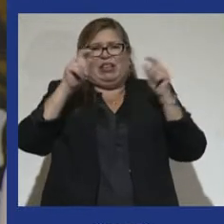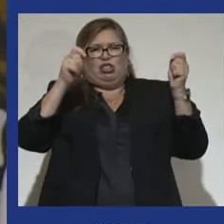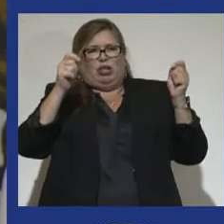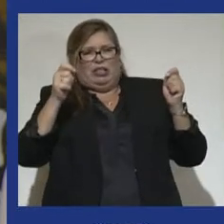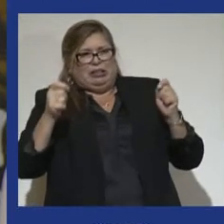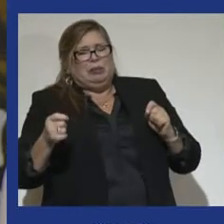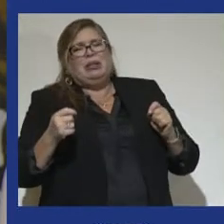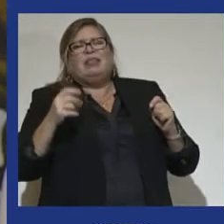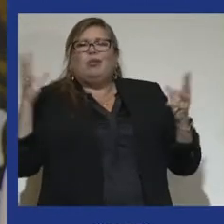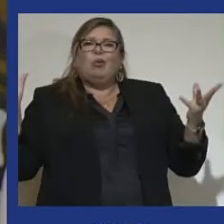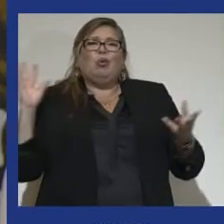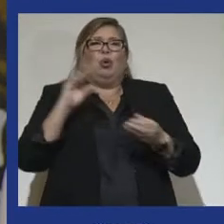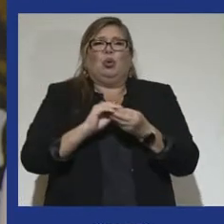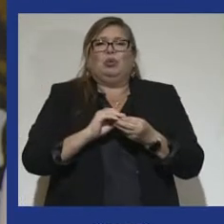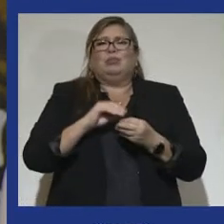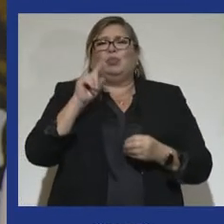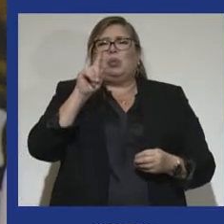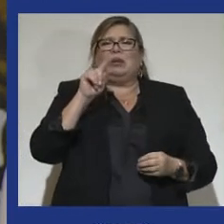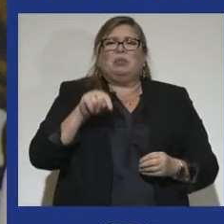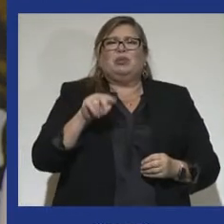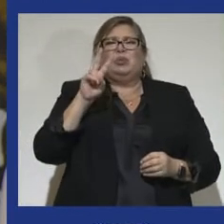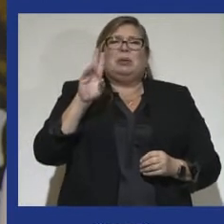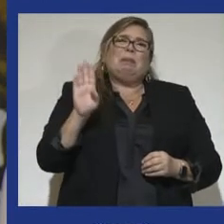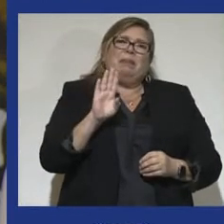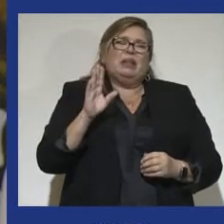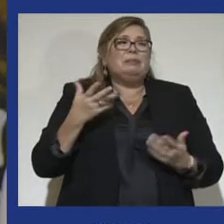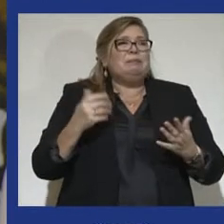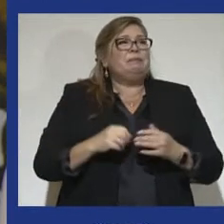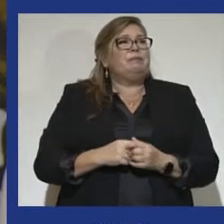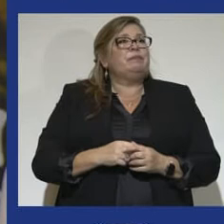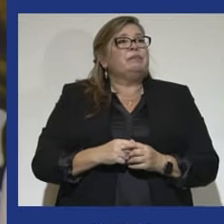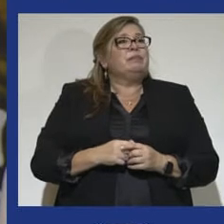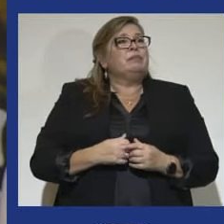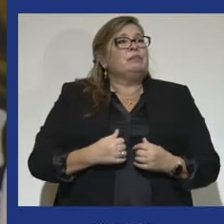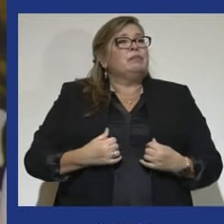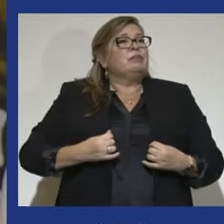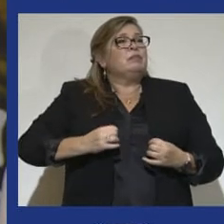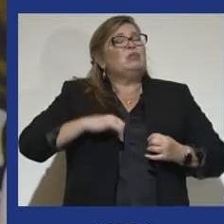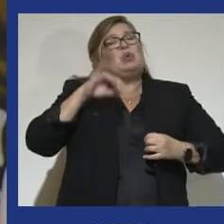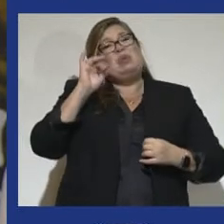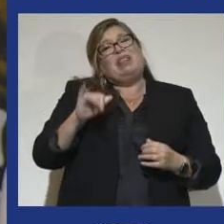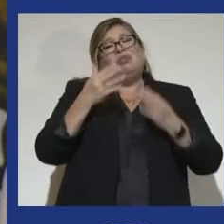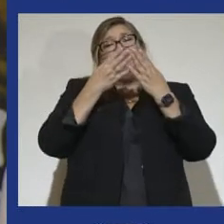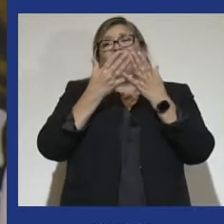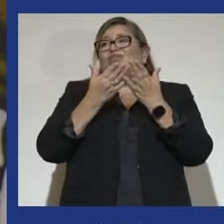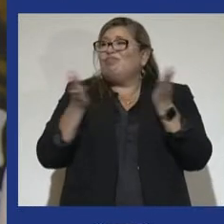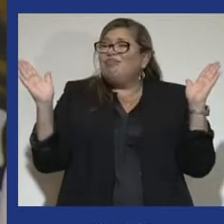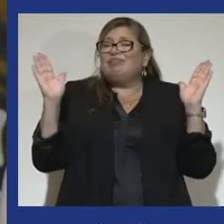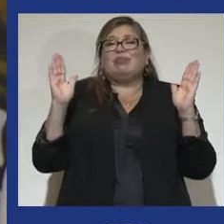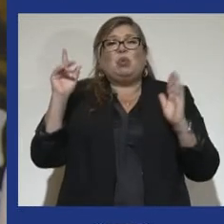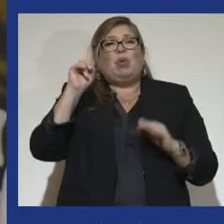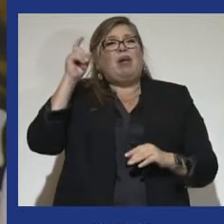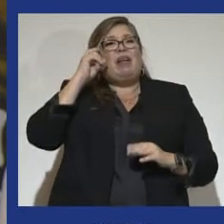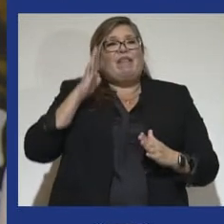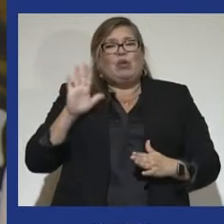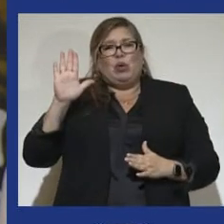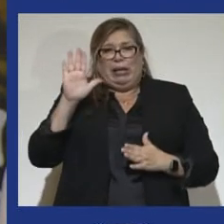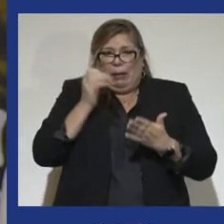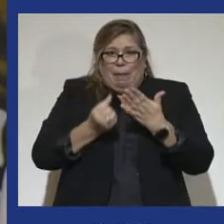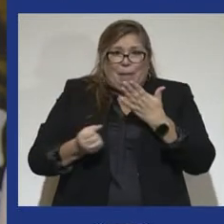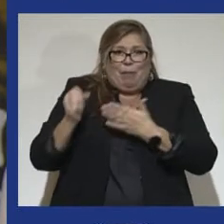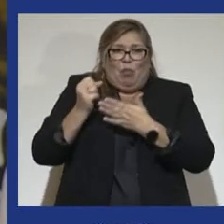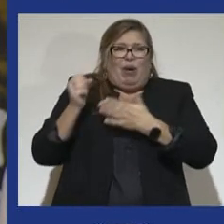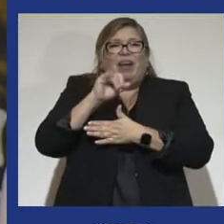que son como también otros mil millones en rasgos generales ahí tienen